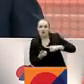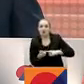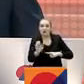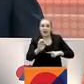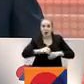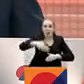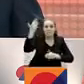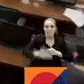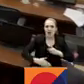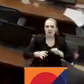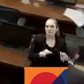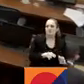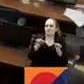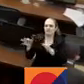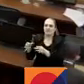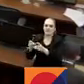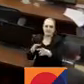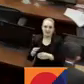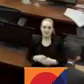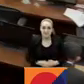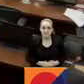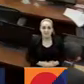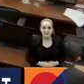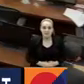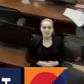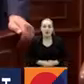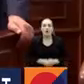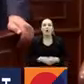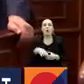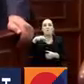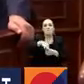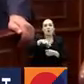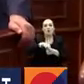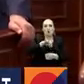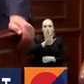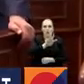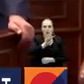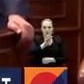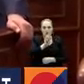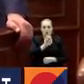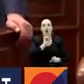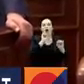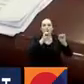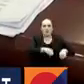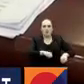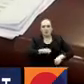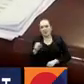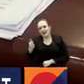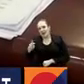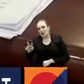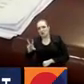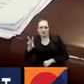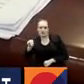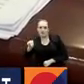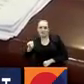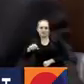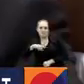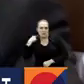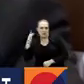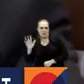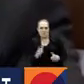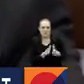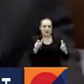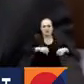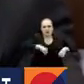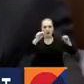de 2022. Con 48 votos a favor y solo 14 en contra, en la plenaria del Senado se aprobó la ley que busca ofrecer descuentos en